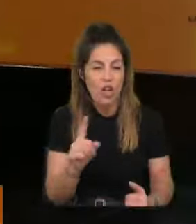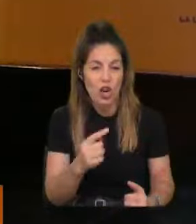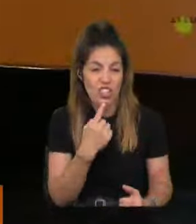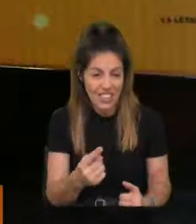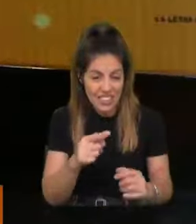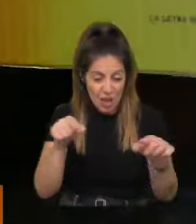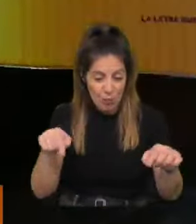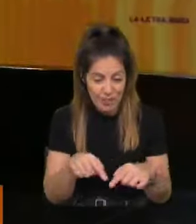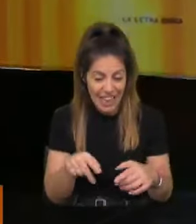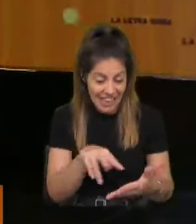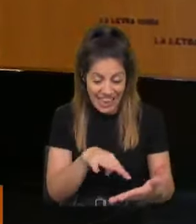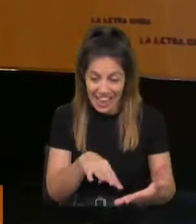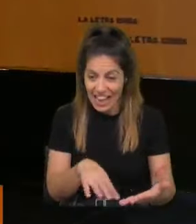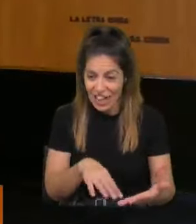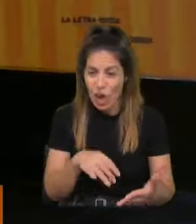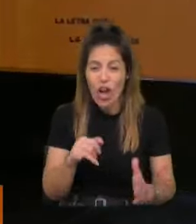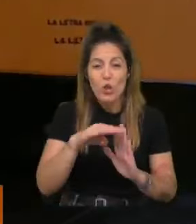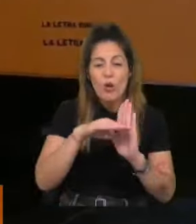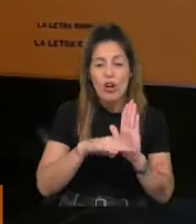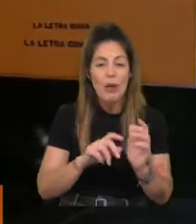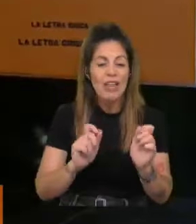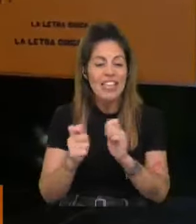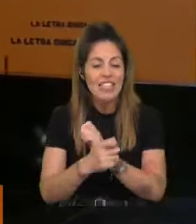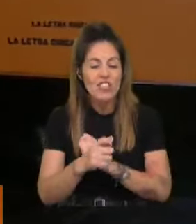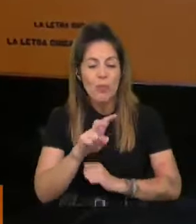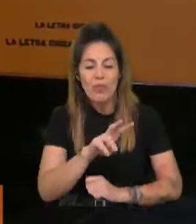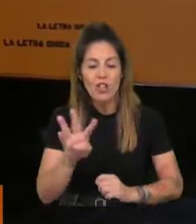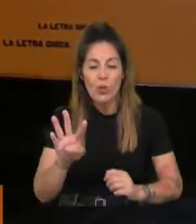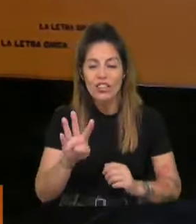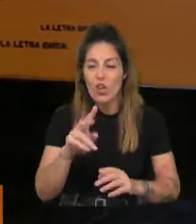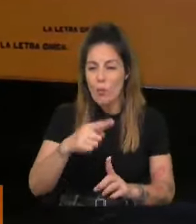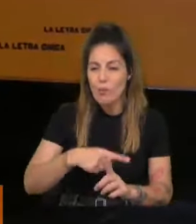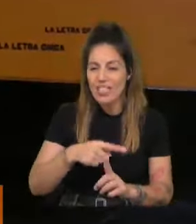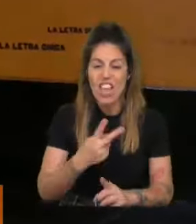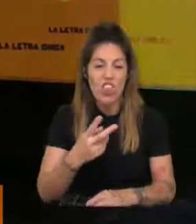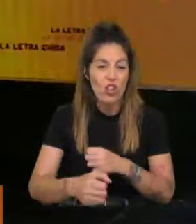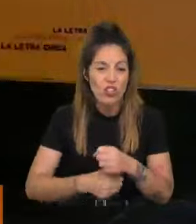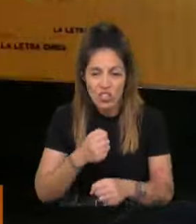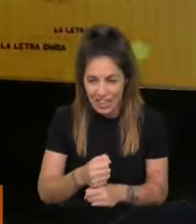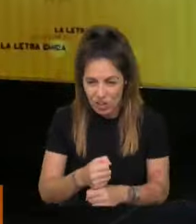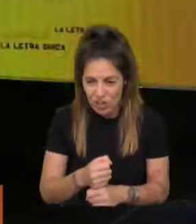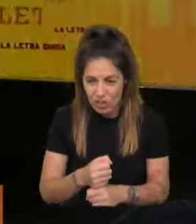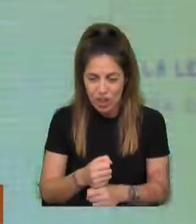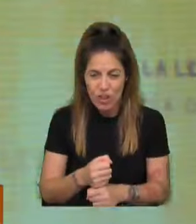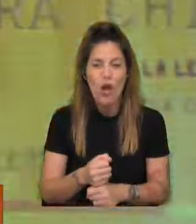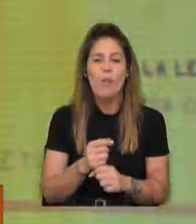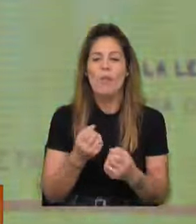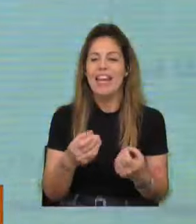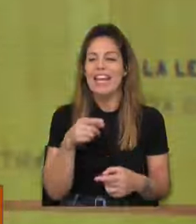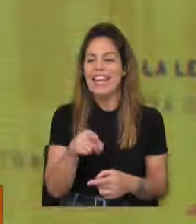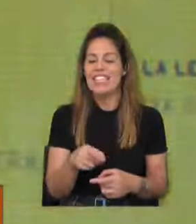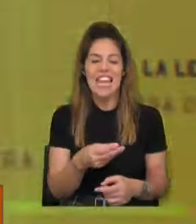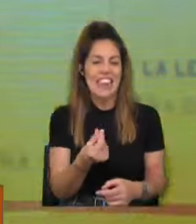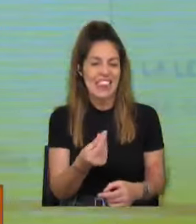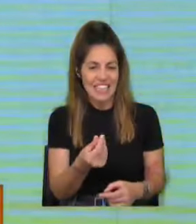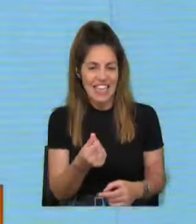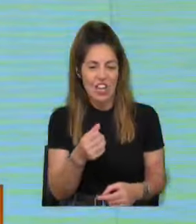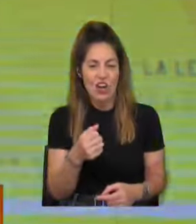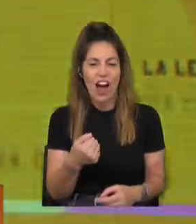basta leerlo hay un programa de transición de 24 meses 2 años para que entre otras cosas esos dineros de la